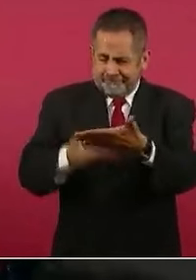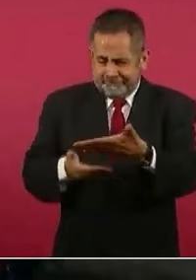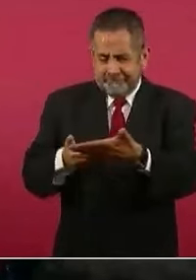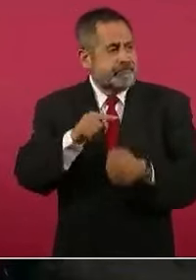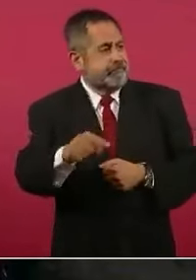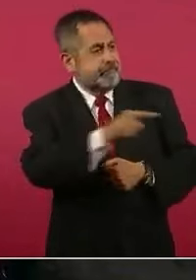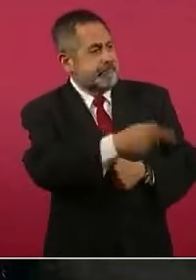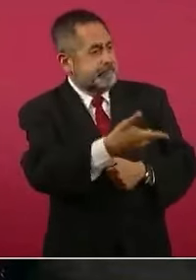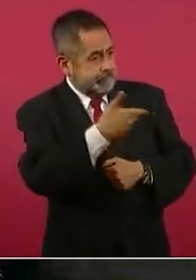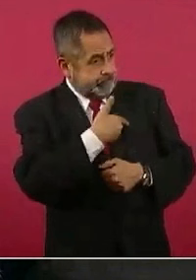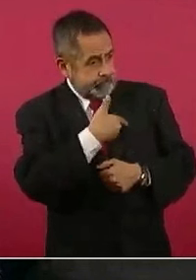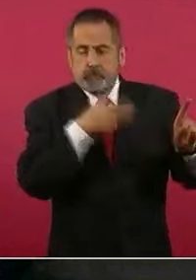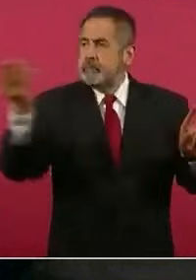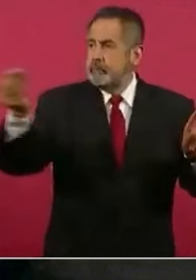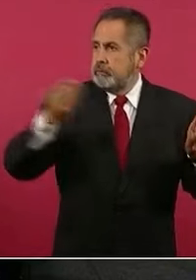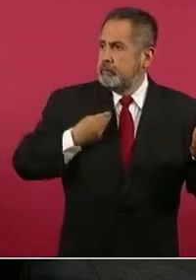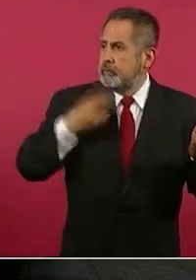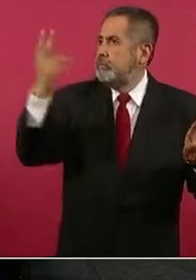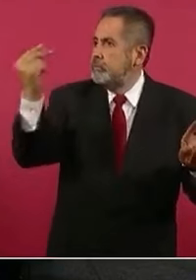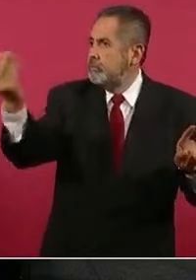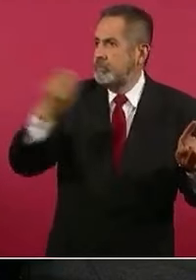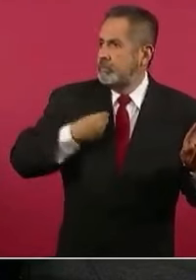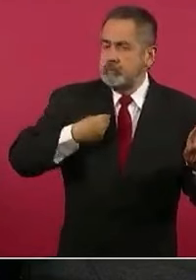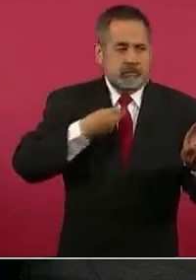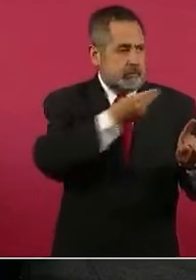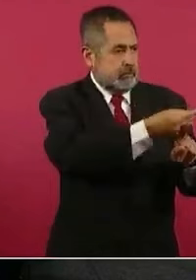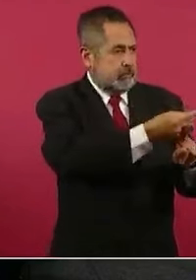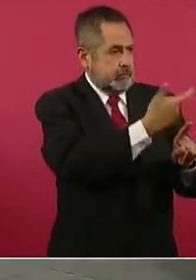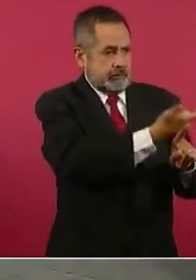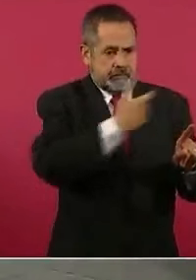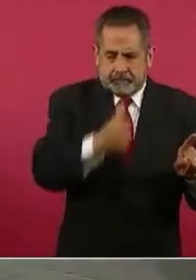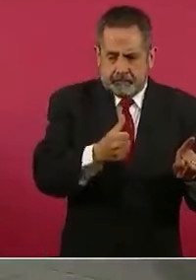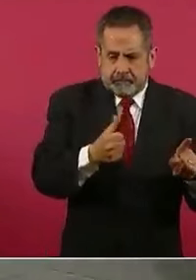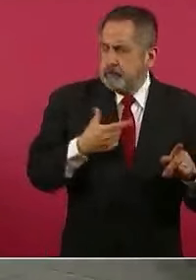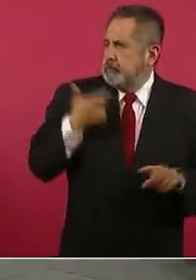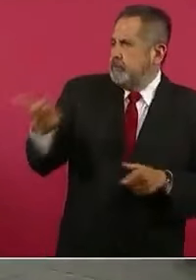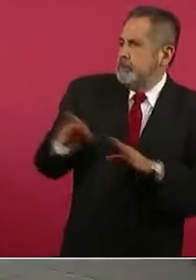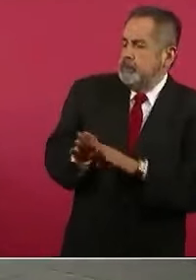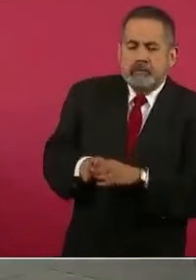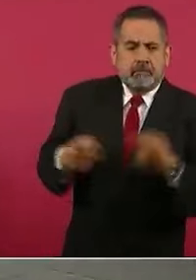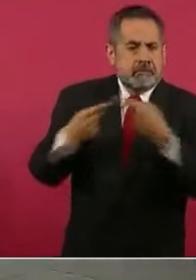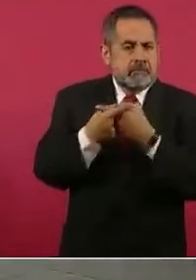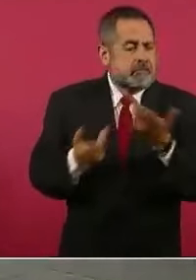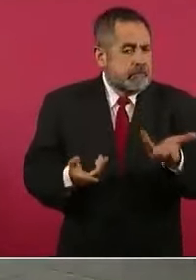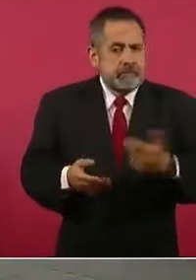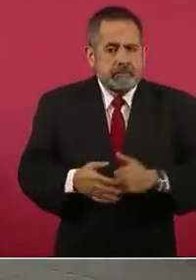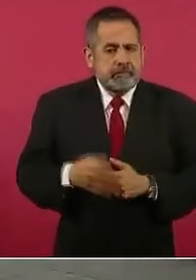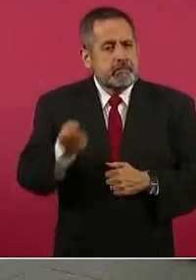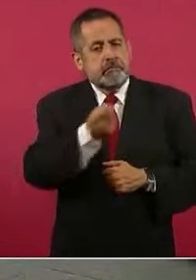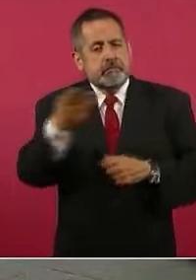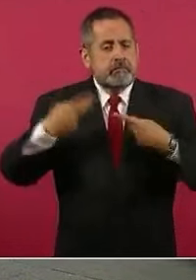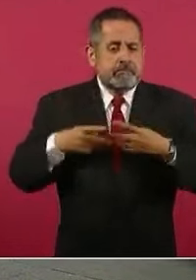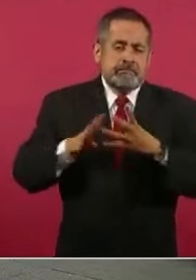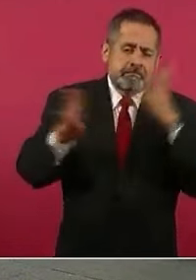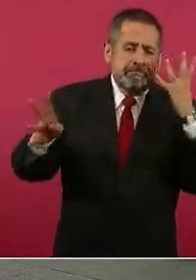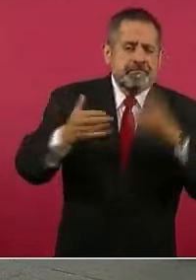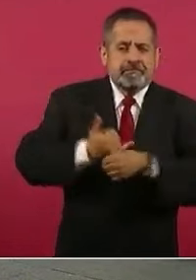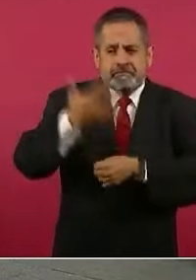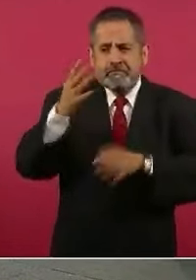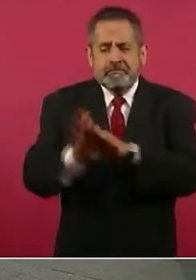los patrones para que se le pueda pagar a uno su salario. Hay muchas filas, hay mucha inconformidad, incluso ya ha comenzado